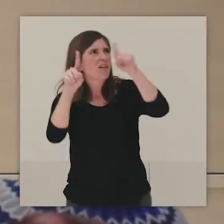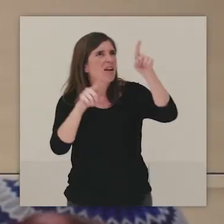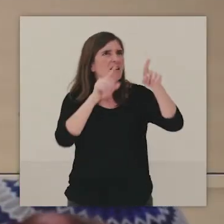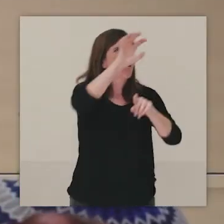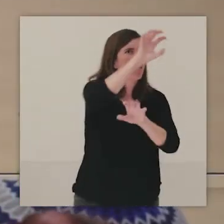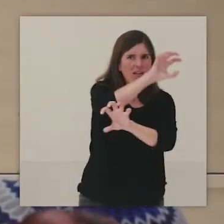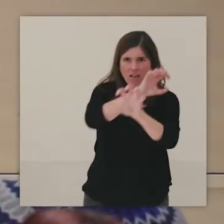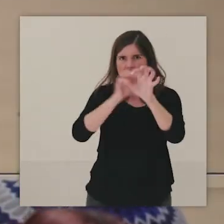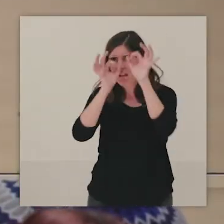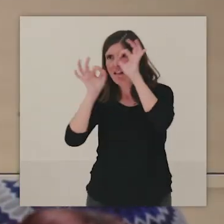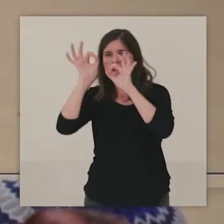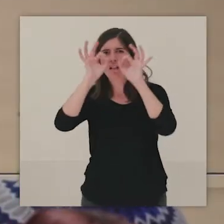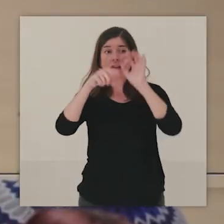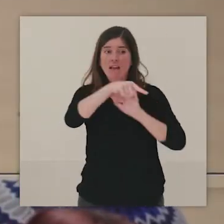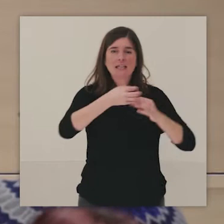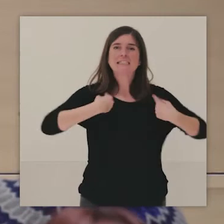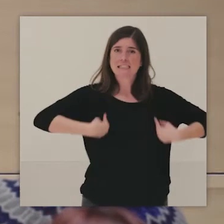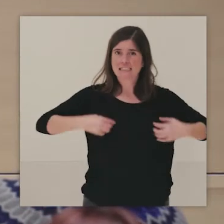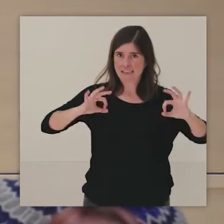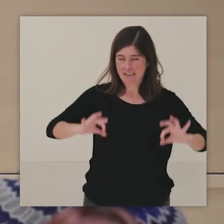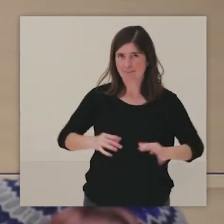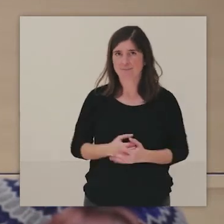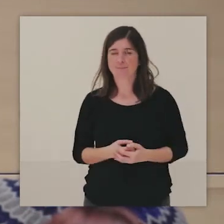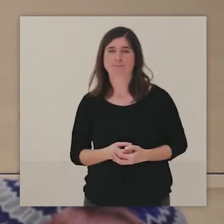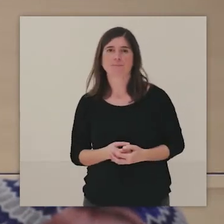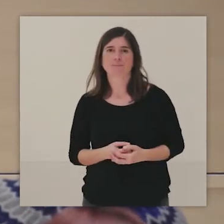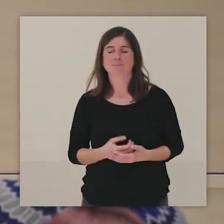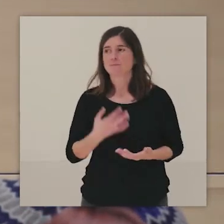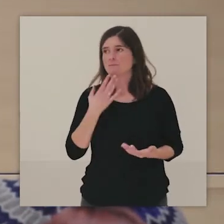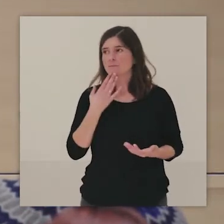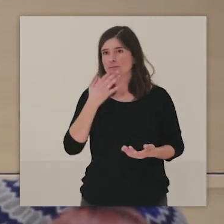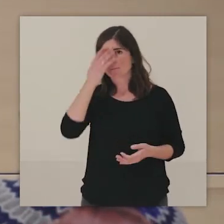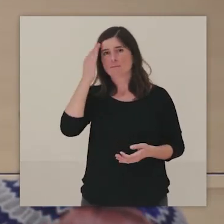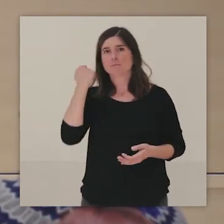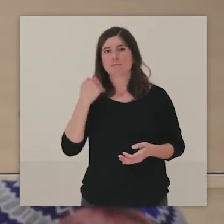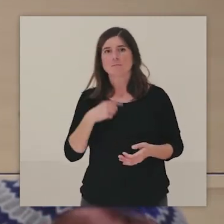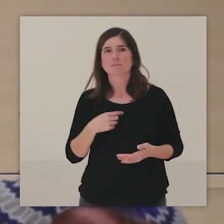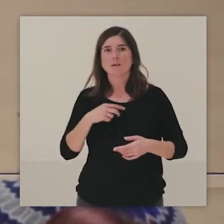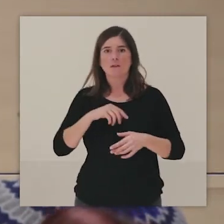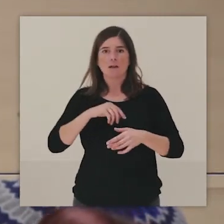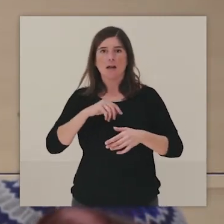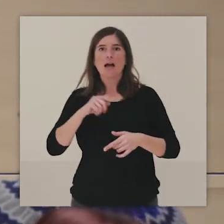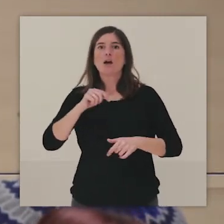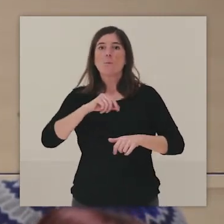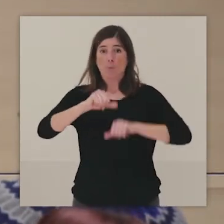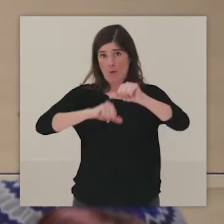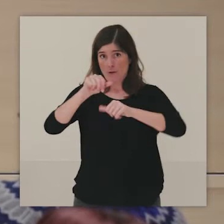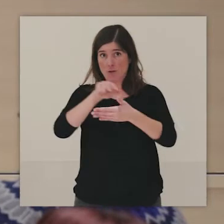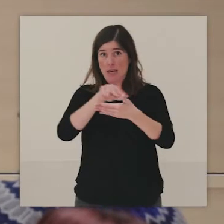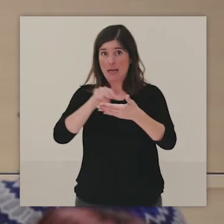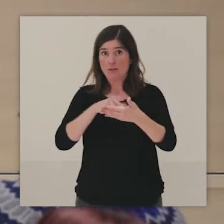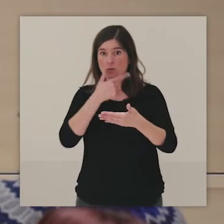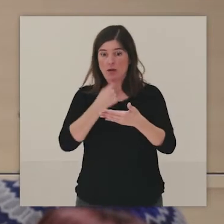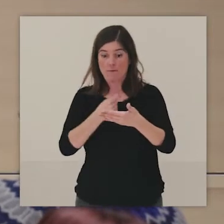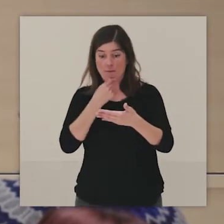Tengan en cuenta que una persona, en algunos casos, por ejemplo, ahora les contaré el proceso de lectura fácil, lo que llamamos validadores,